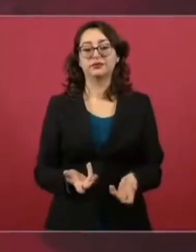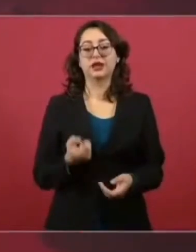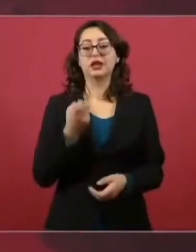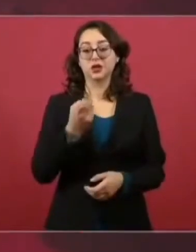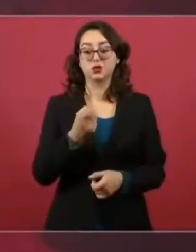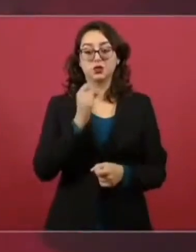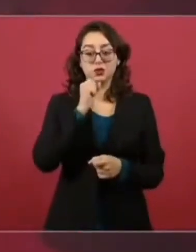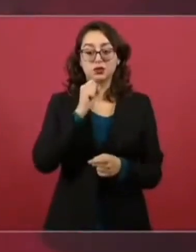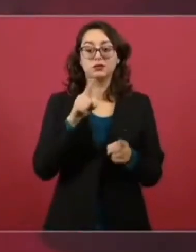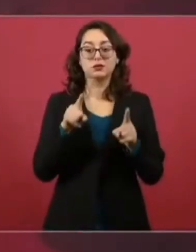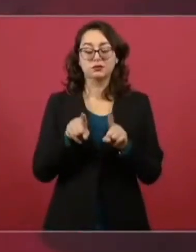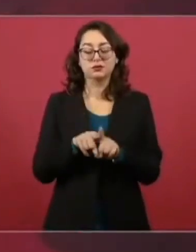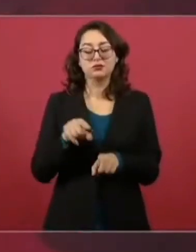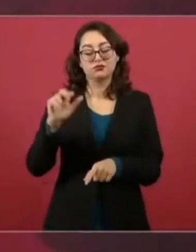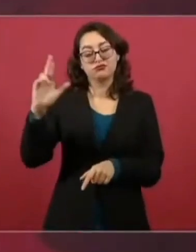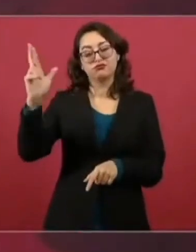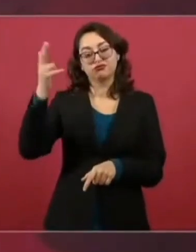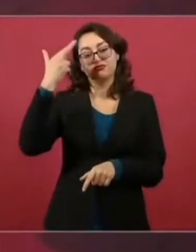que fue